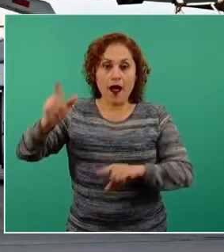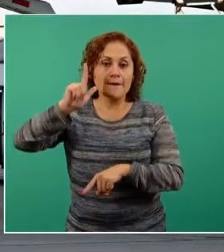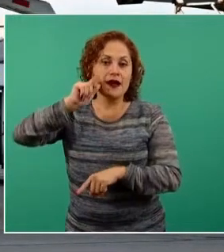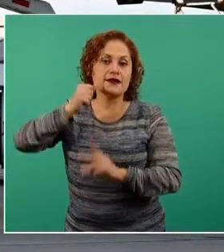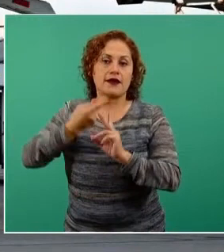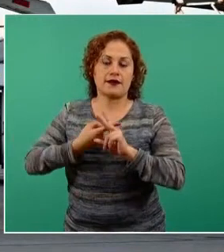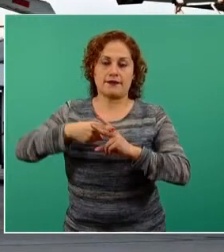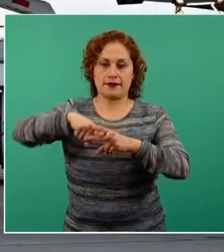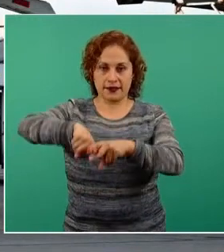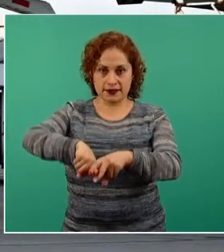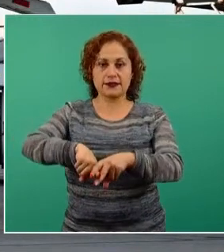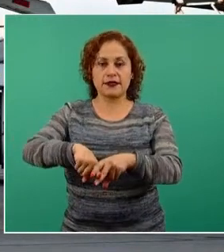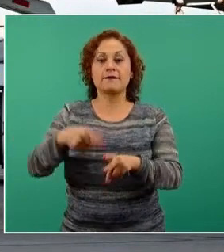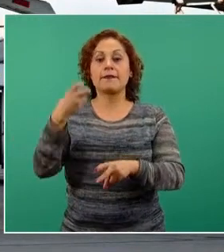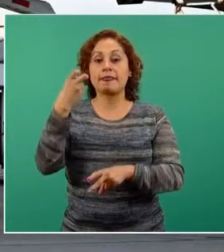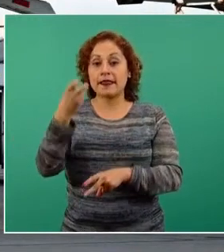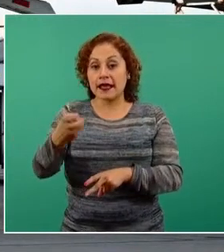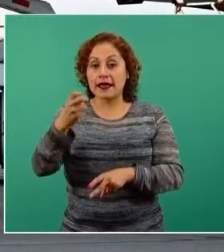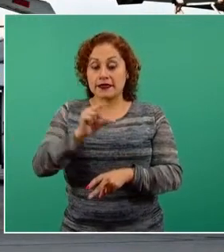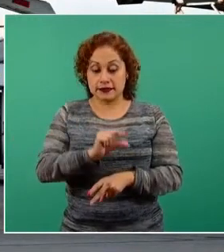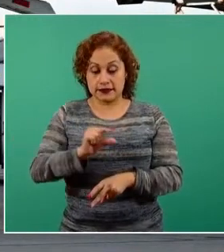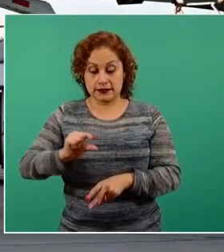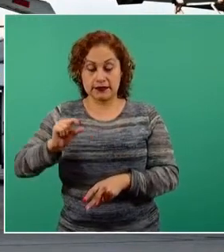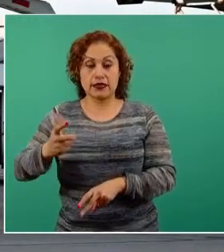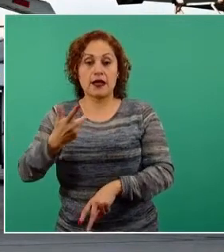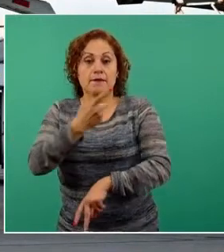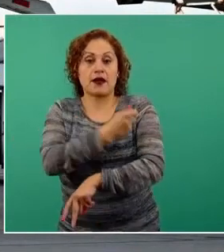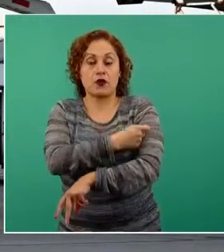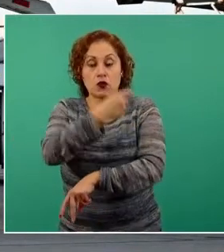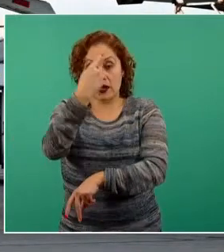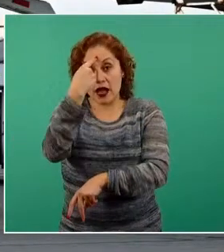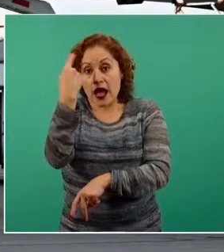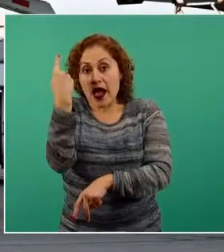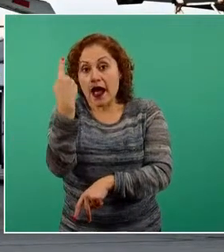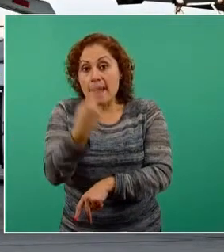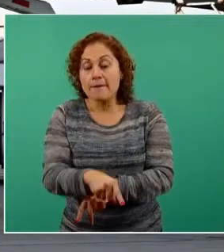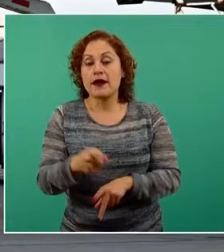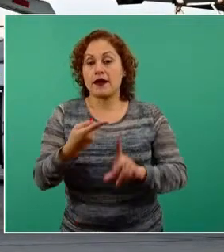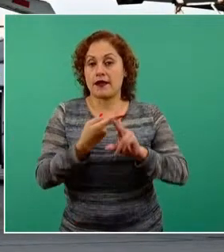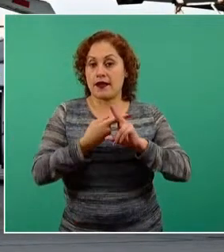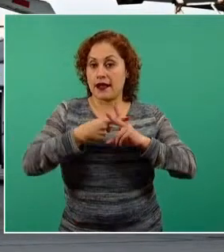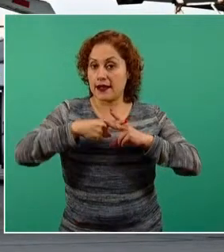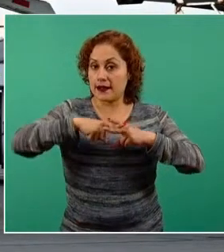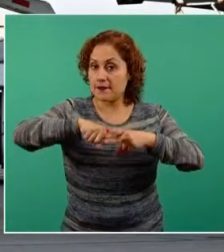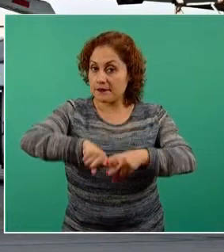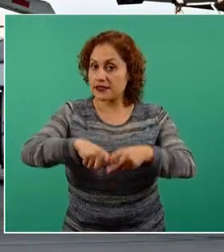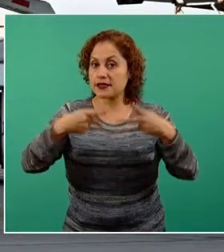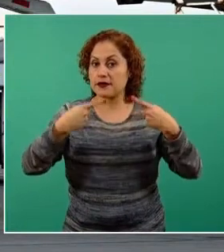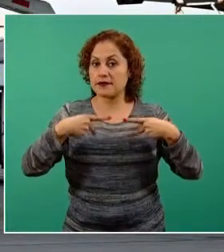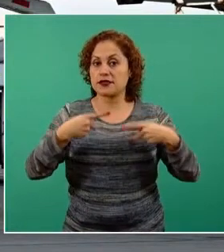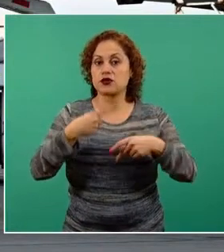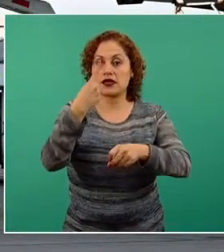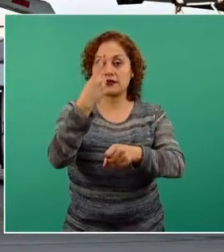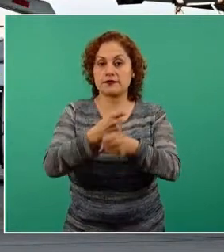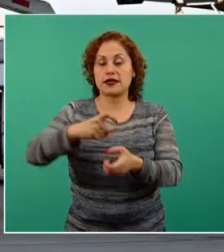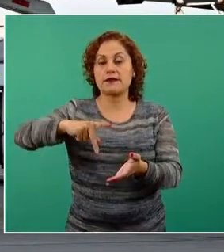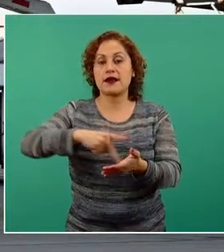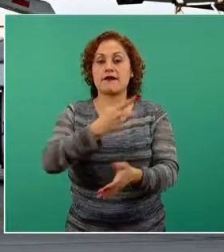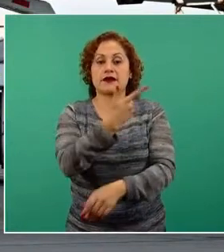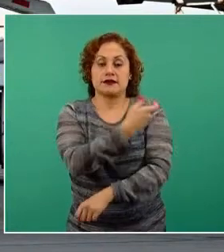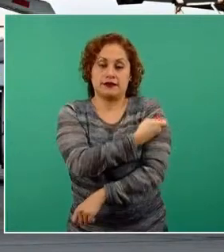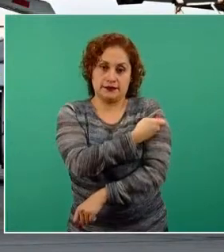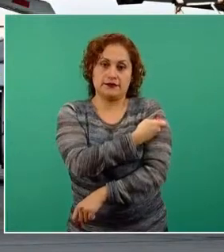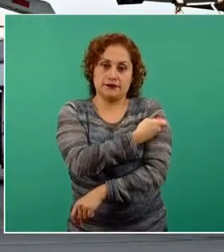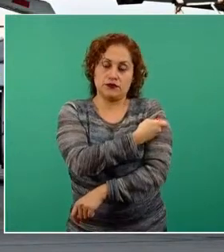1 millón de dosis de vacuna va a ser destinada a primeras dosis, es decir, vamos a poder continuar con otro 1 millón de